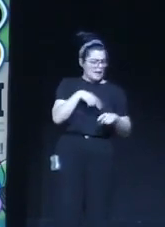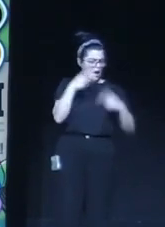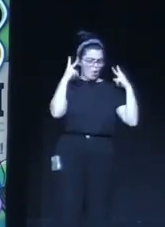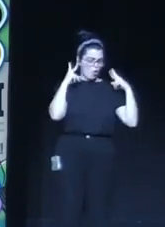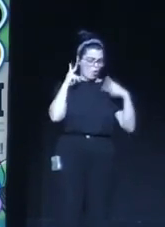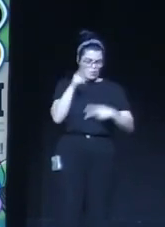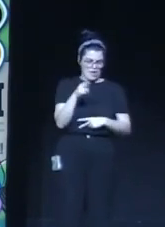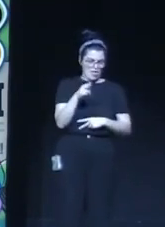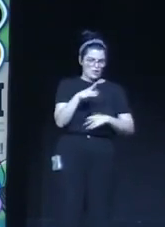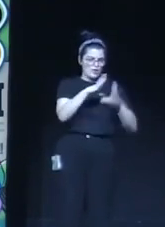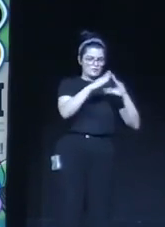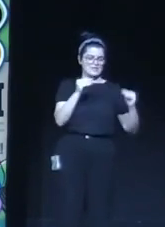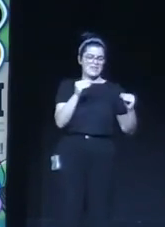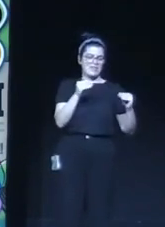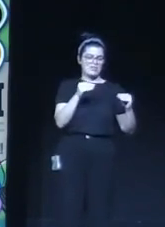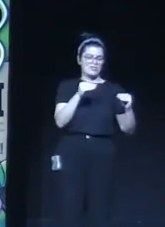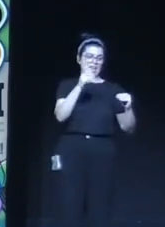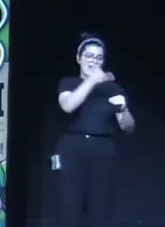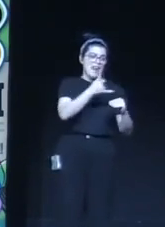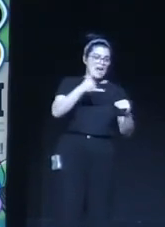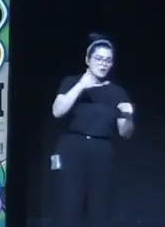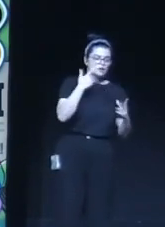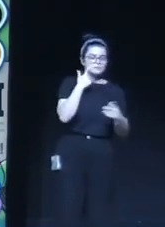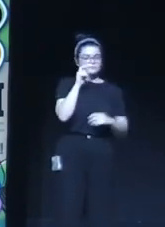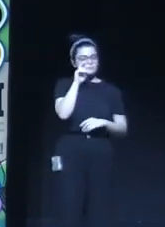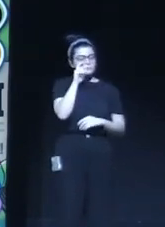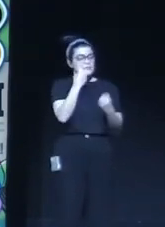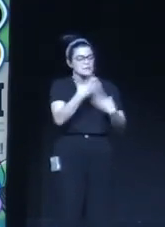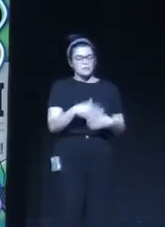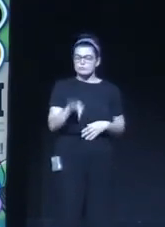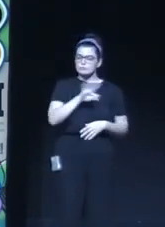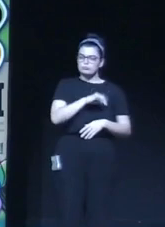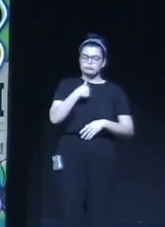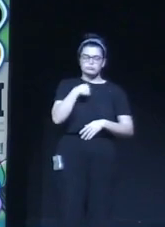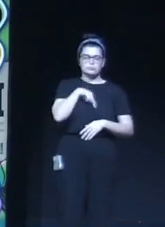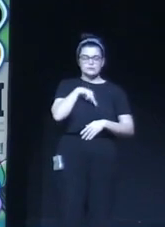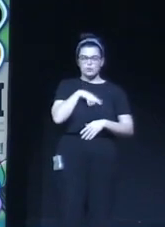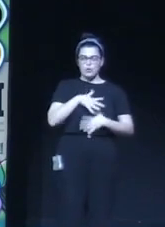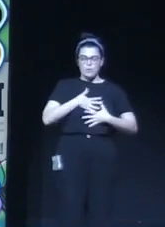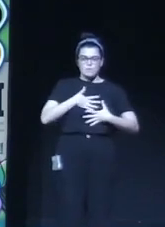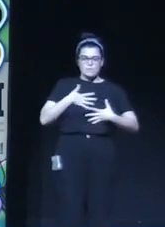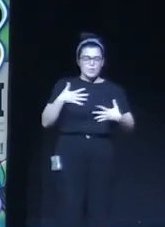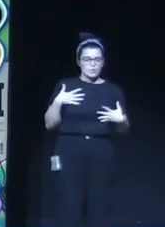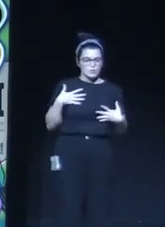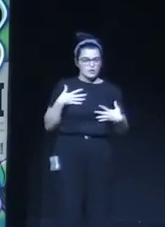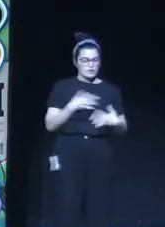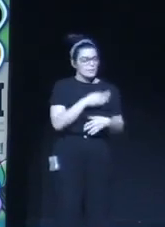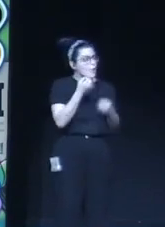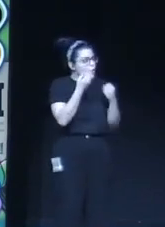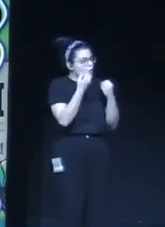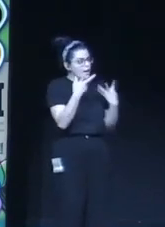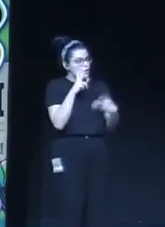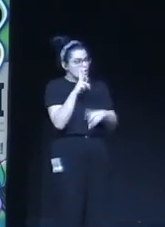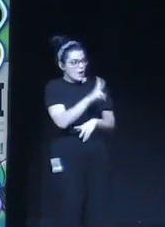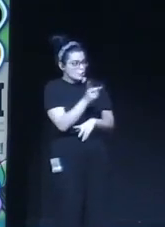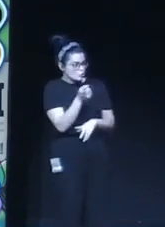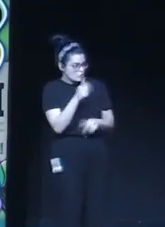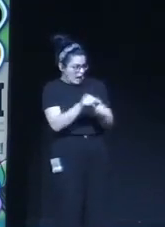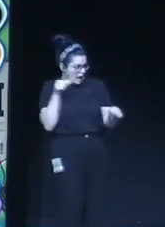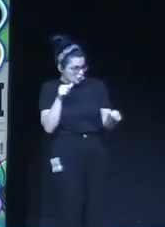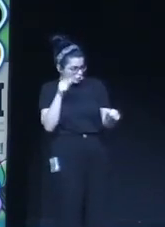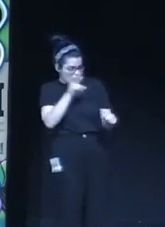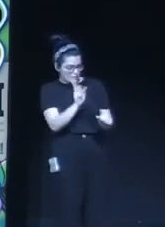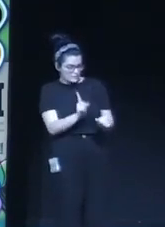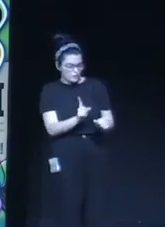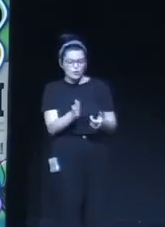¿Cómo estás, José María? Pues estoy emocionado, porque... ¿Qué te ha parecido? Claro, no lo habíais visto vosotros. Es que me